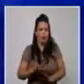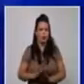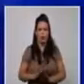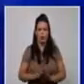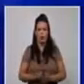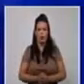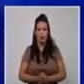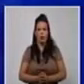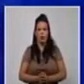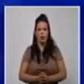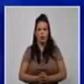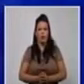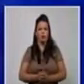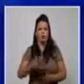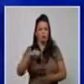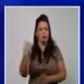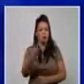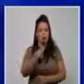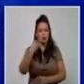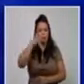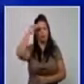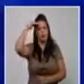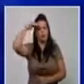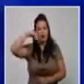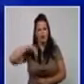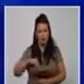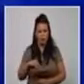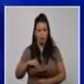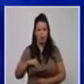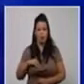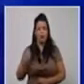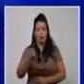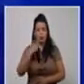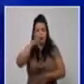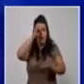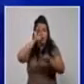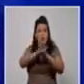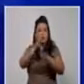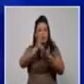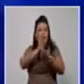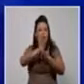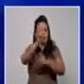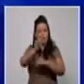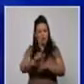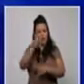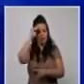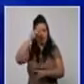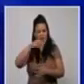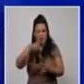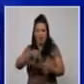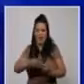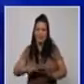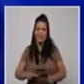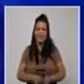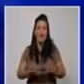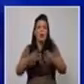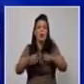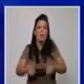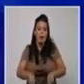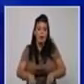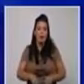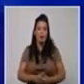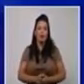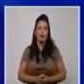todos juramos y conocemos cuando decidimos estudiar la carrera, pero no es eso, es que también nuestros